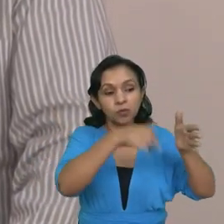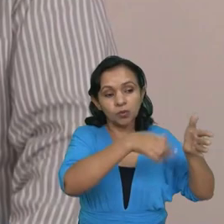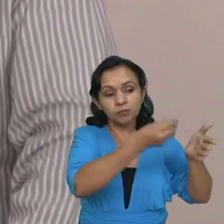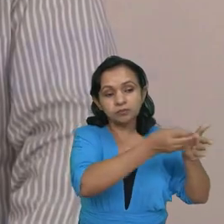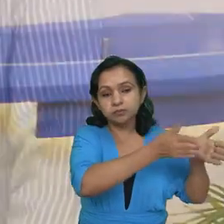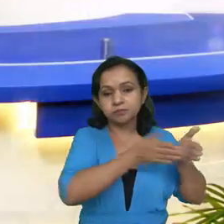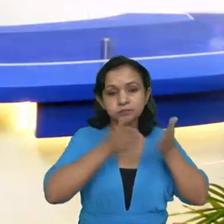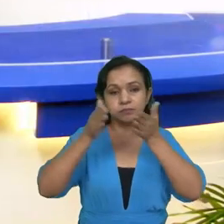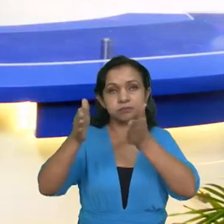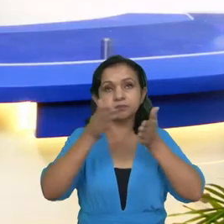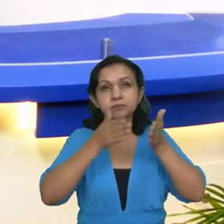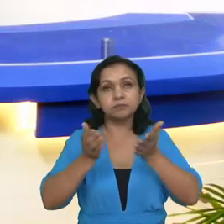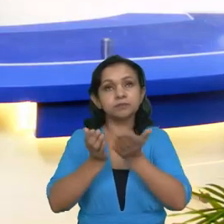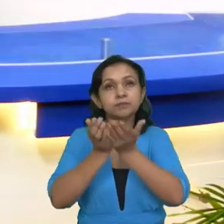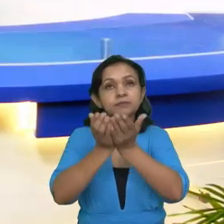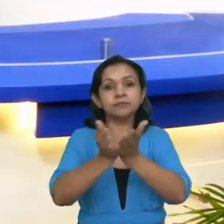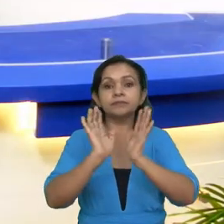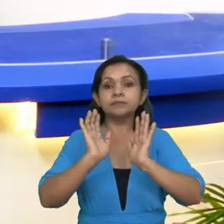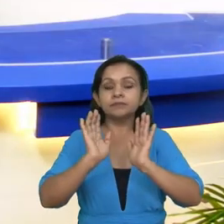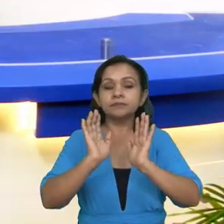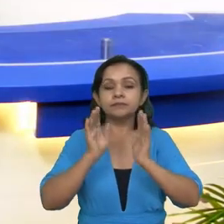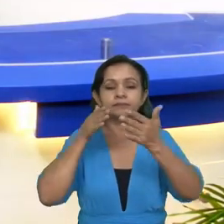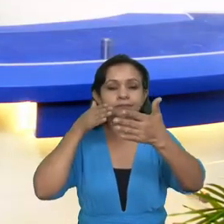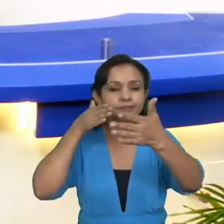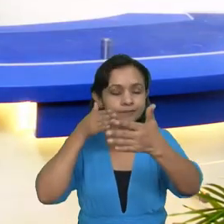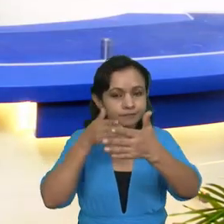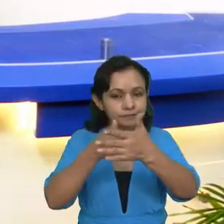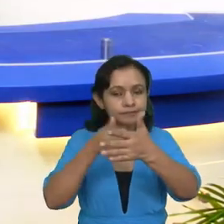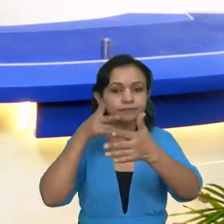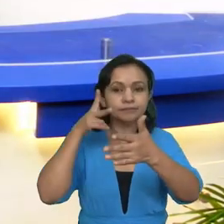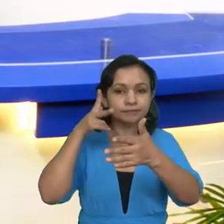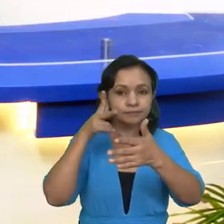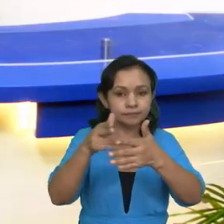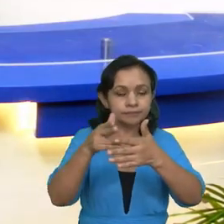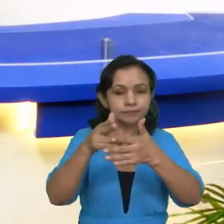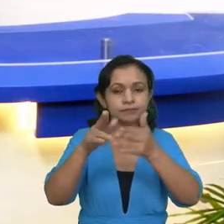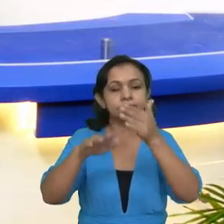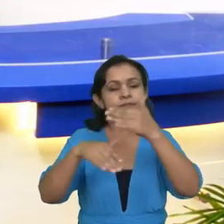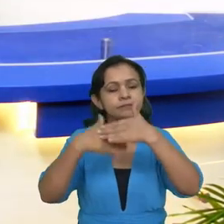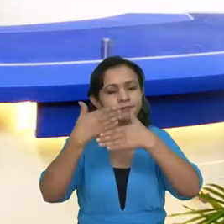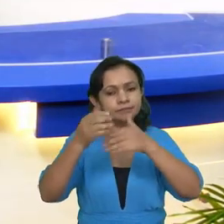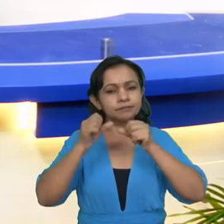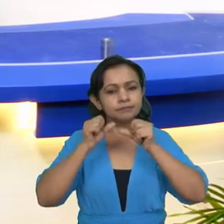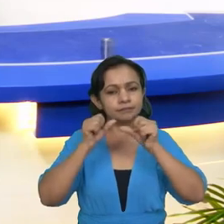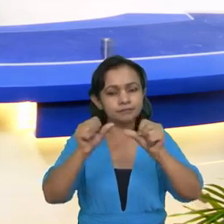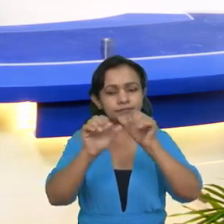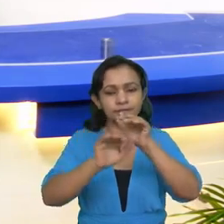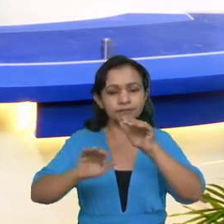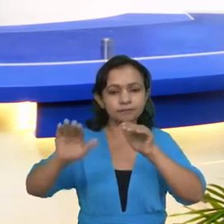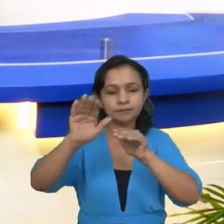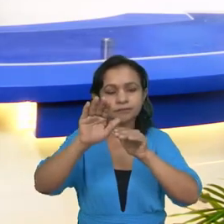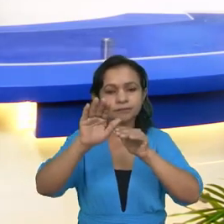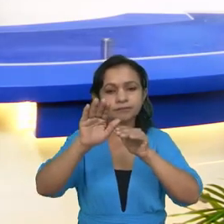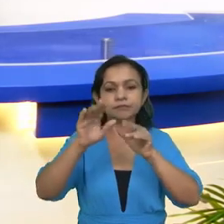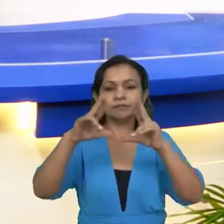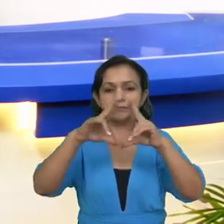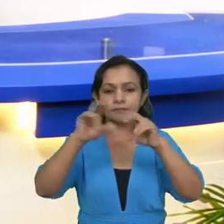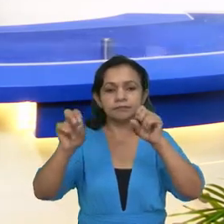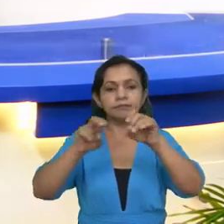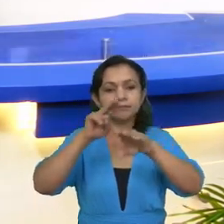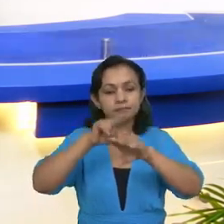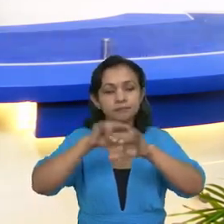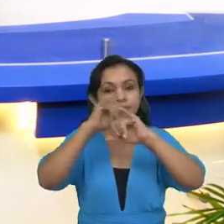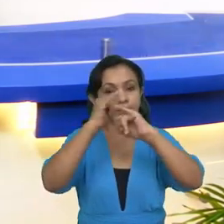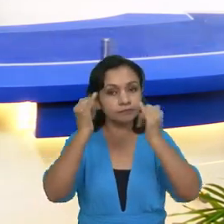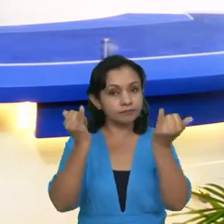puerto y es momento de realizar una nueva pausa informativa ya volvemos con más del acontecer nacional e